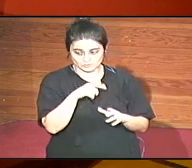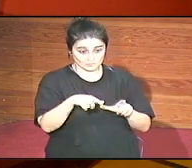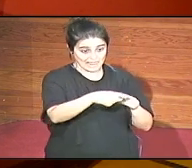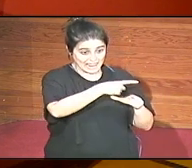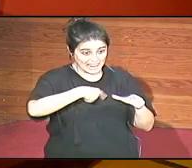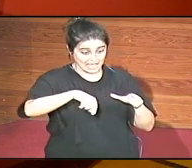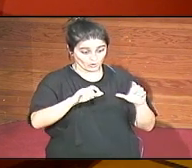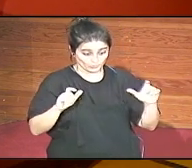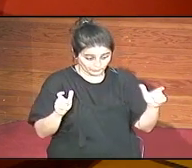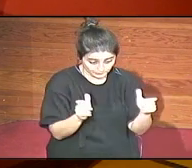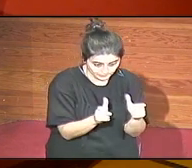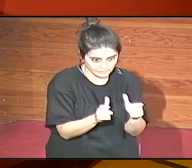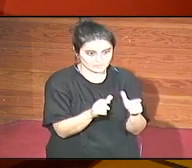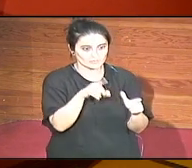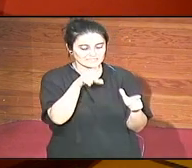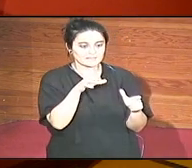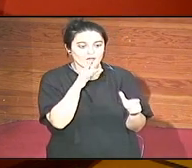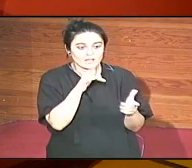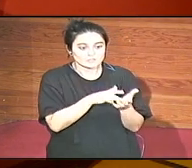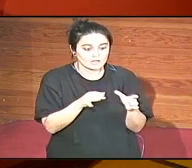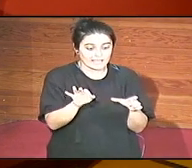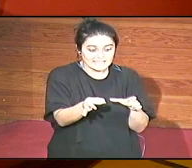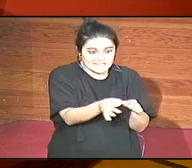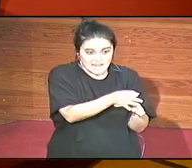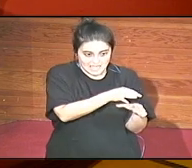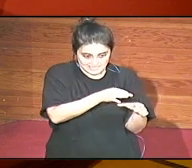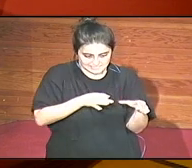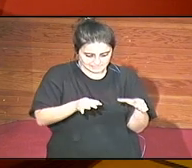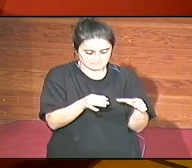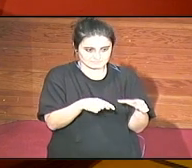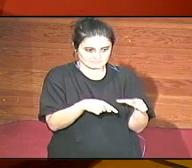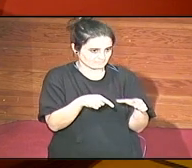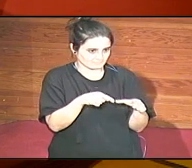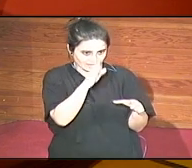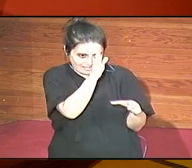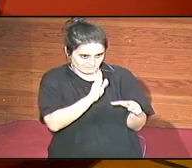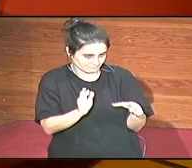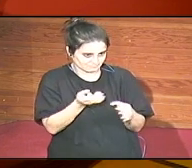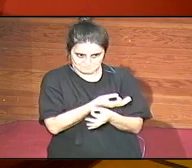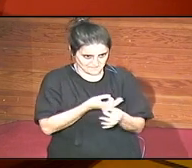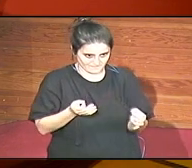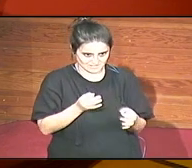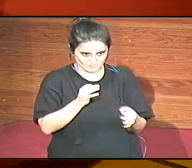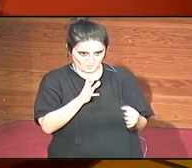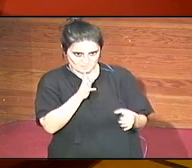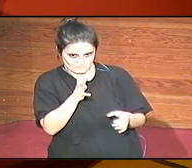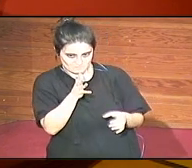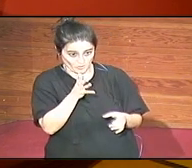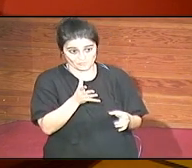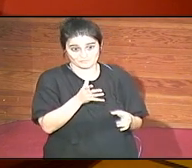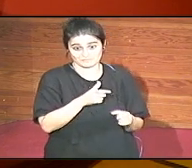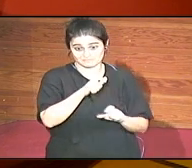en un laberinto de islotes de islas que es el sitio perfecto para esconderse es un laberinto en el que ni siquiera